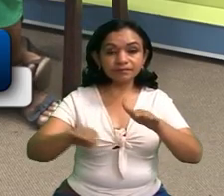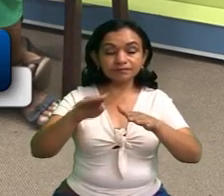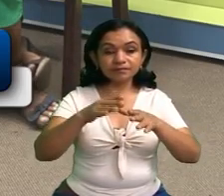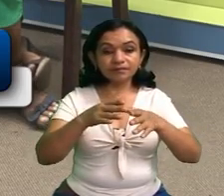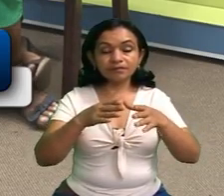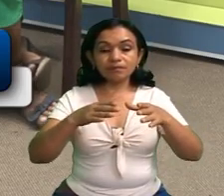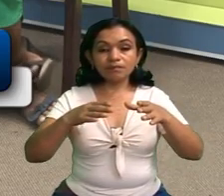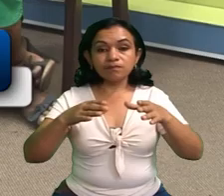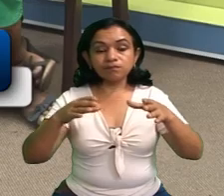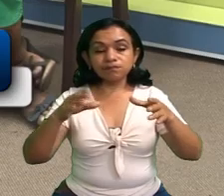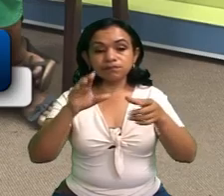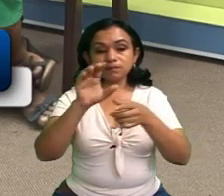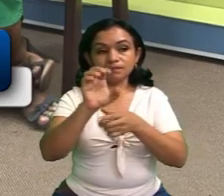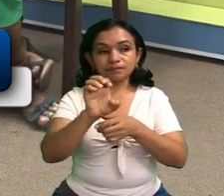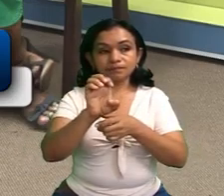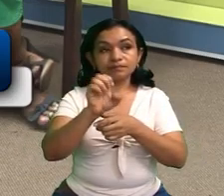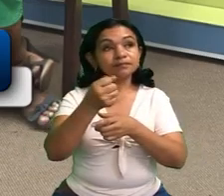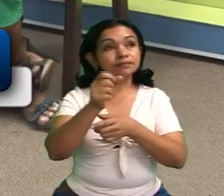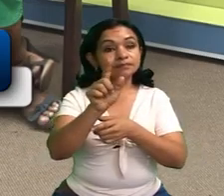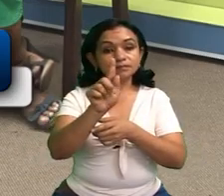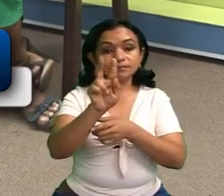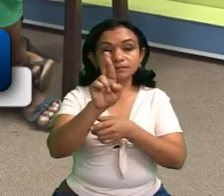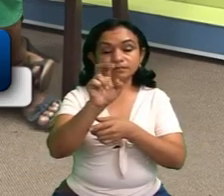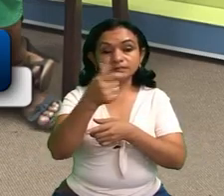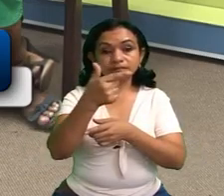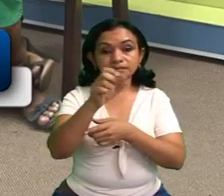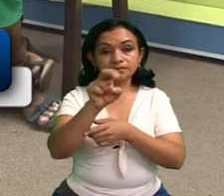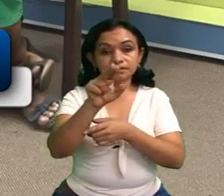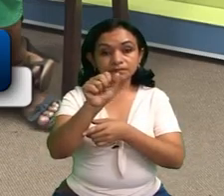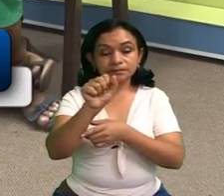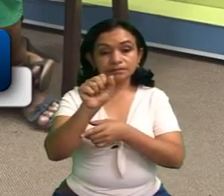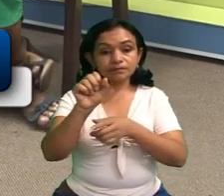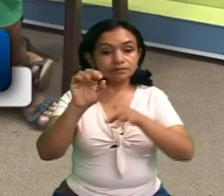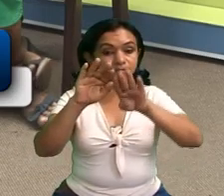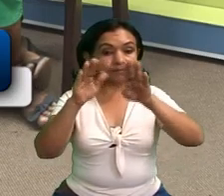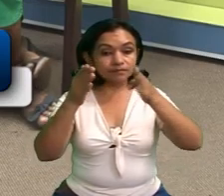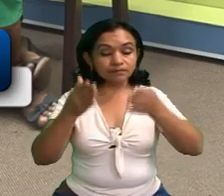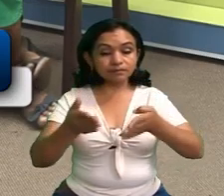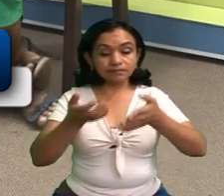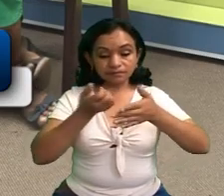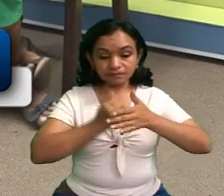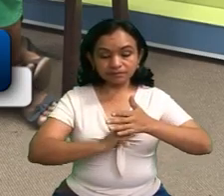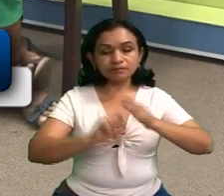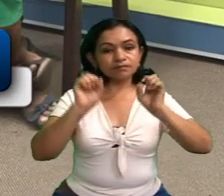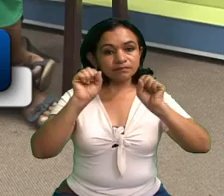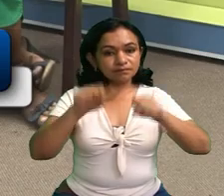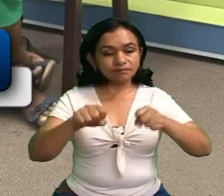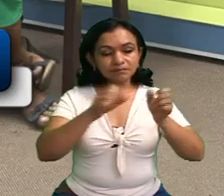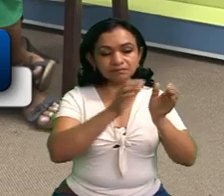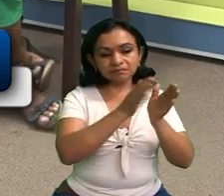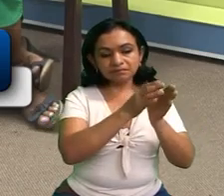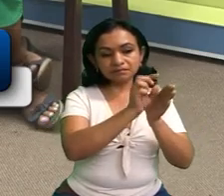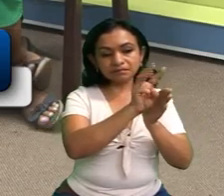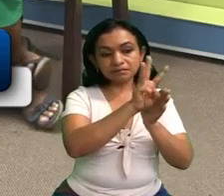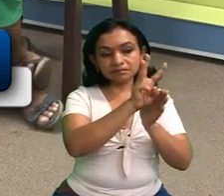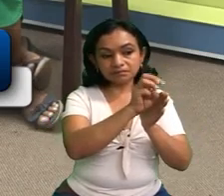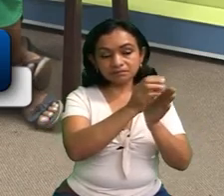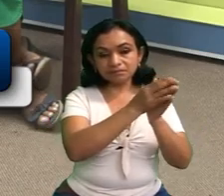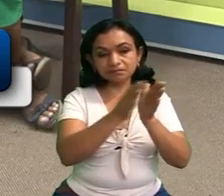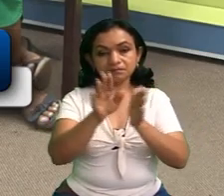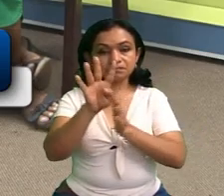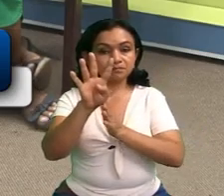hormona de estrógeno, ¿verdad? Y también en las mujeres en edad reproductiva, que estamos hablando entre los